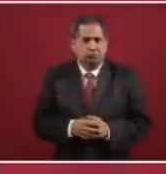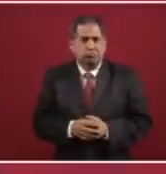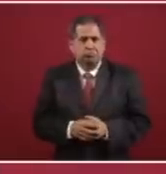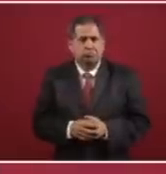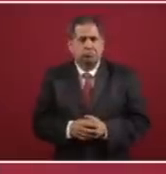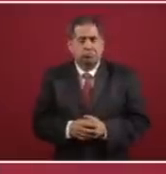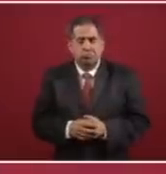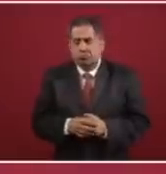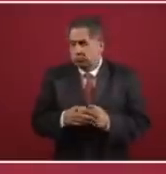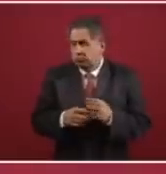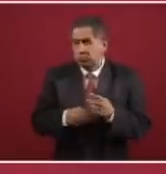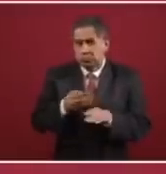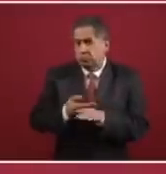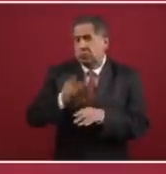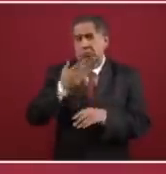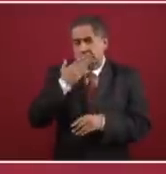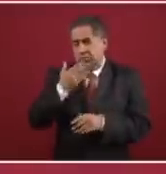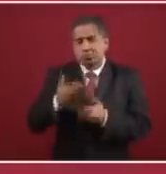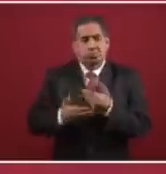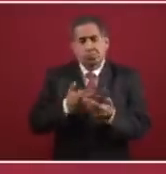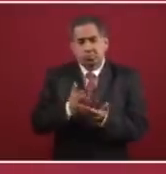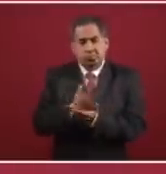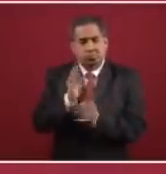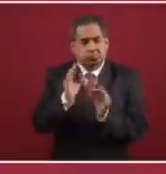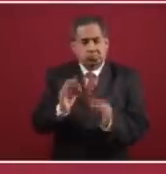va muy bien